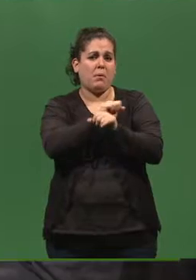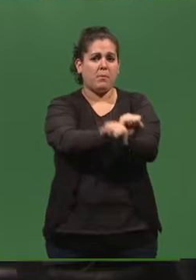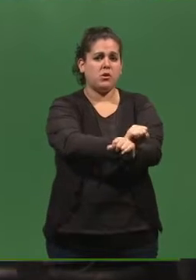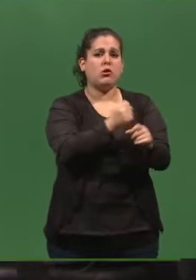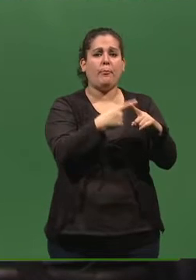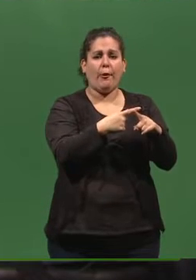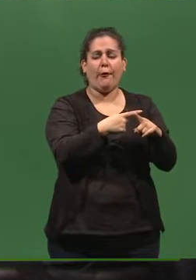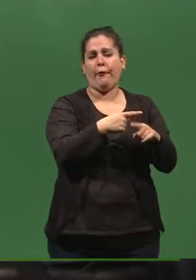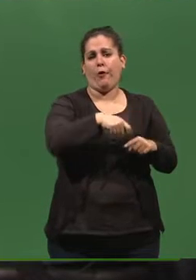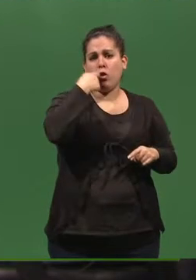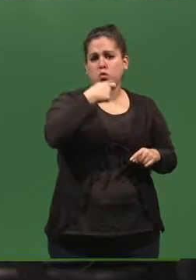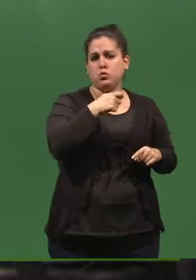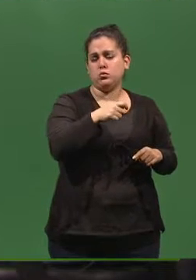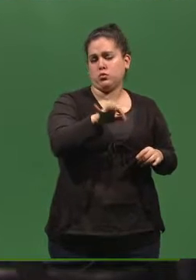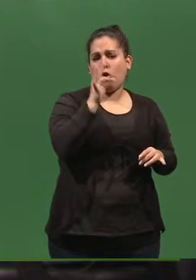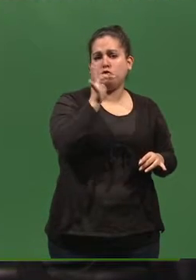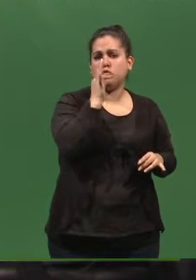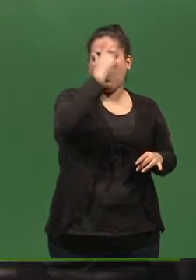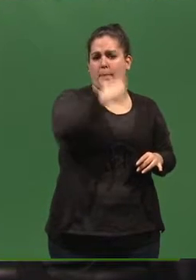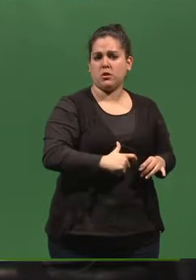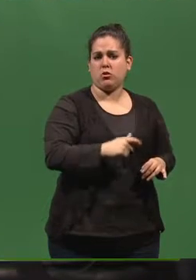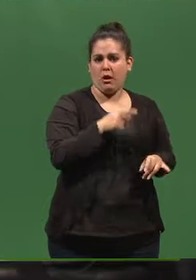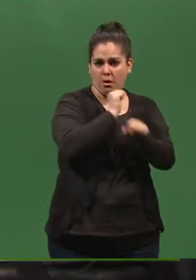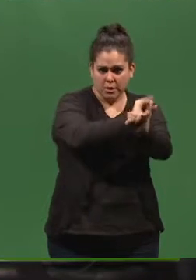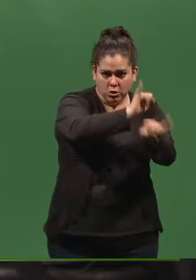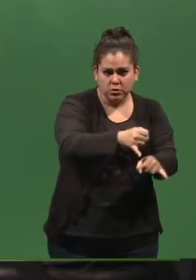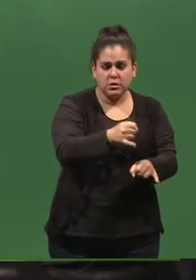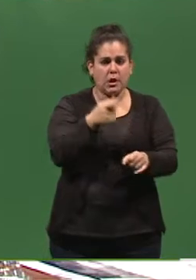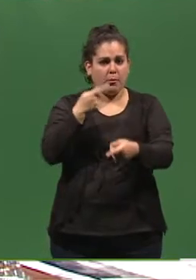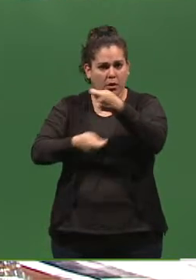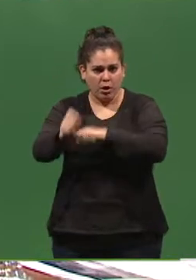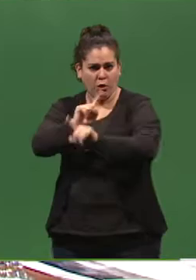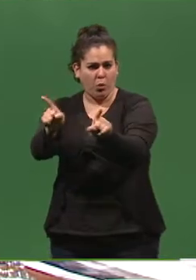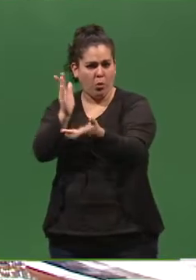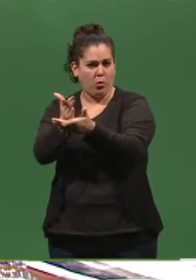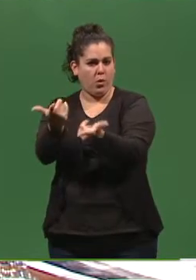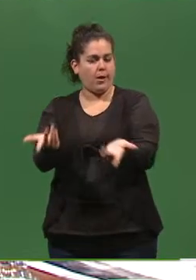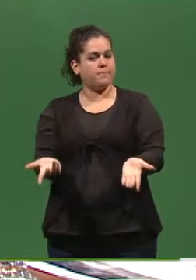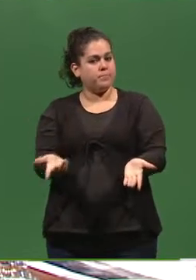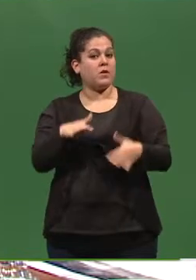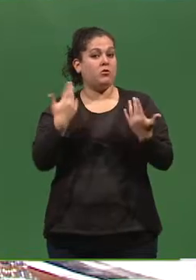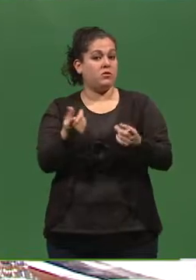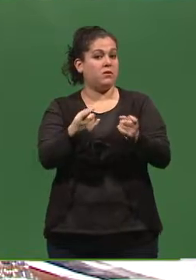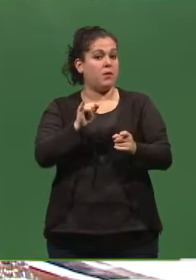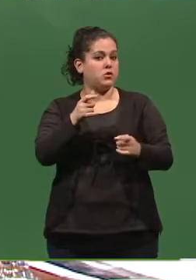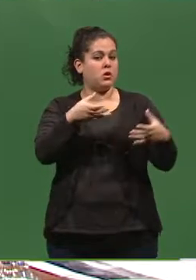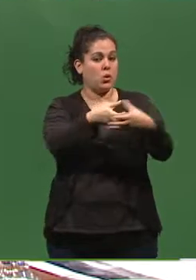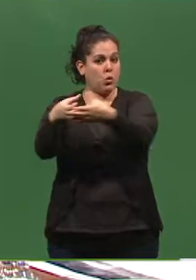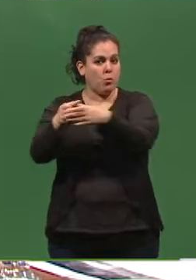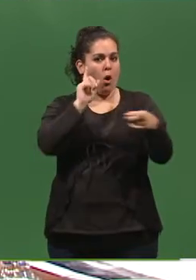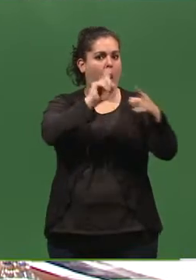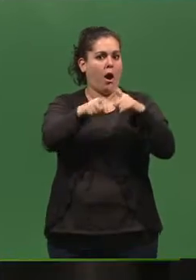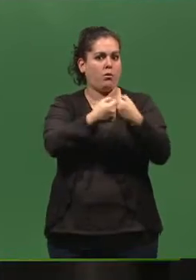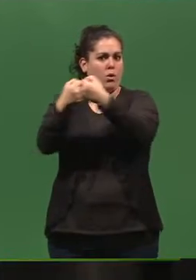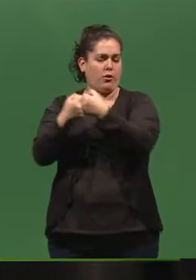consumo. Entonces, bueno, se llegó, te diría, casi el 90 o 95% de las causas. Entonces, bueno, como que era la necesidad y el acuerdo entre la mayoría de los bloques